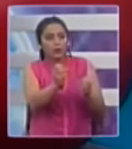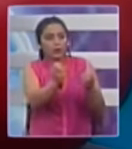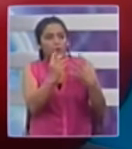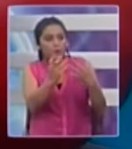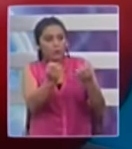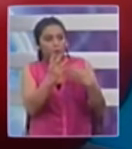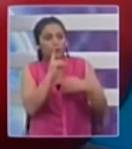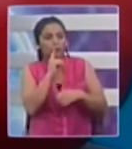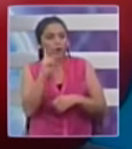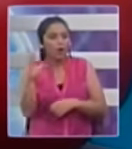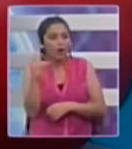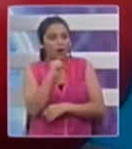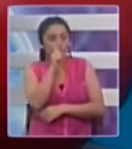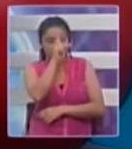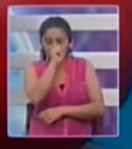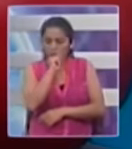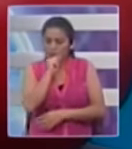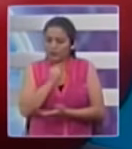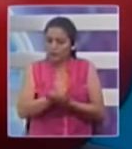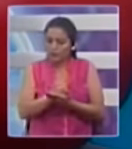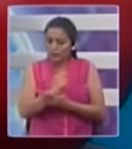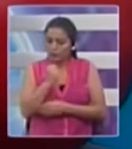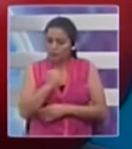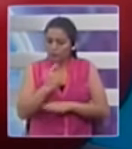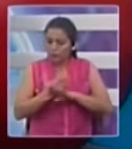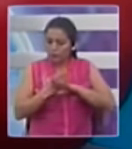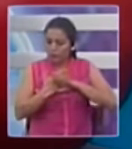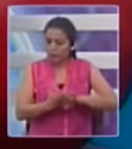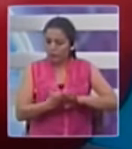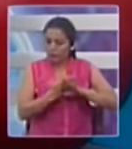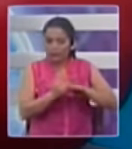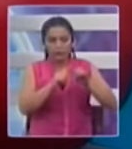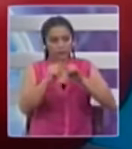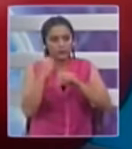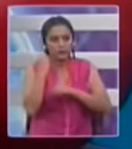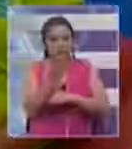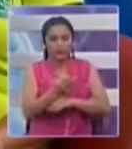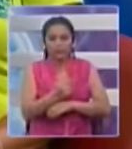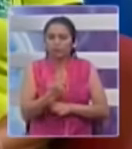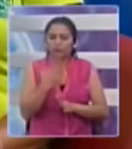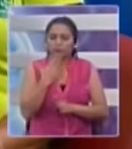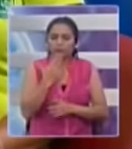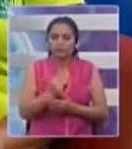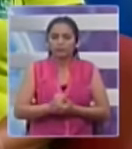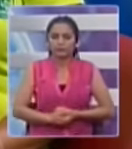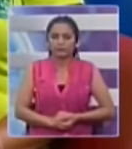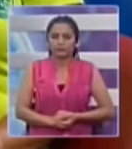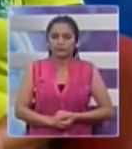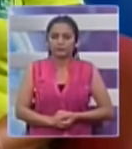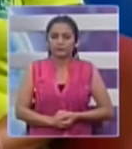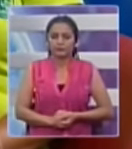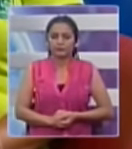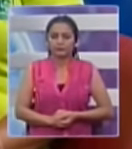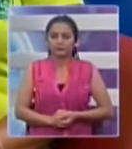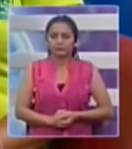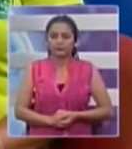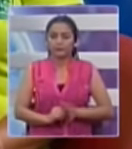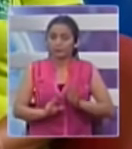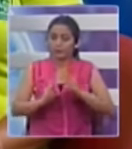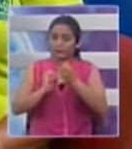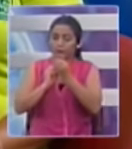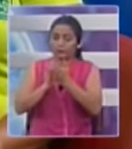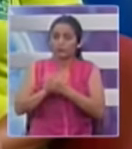la Asamblea y decir, con estas propuestas planteé y con estas voy a ir a la Asamblea? Sí, bueno, primero decir que en cada uno de los lugares que